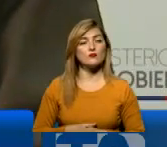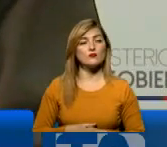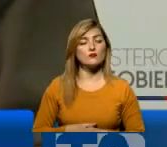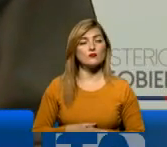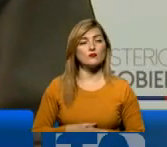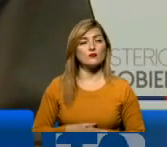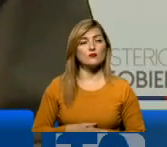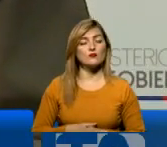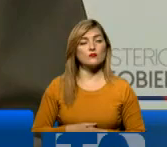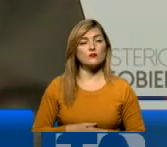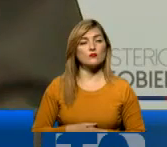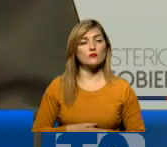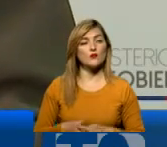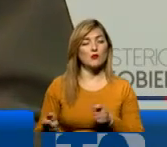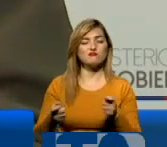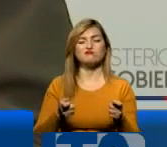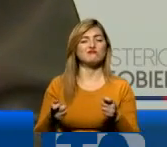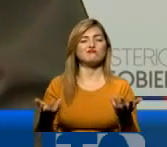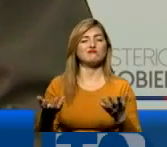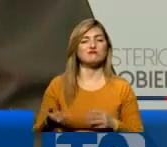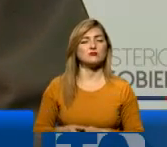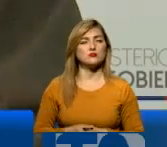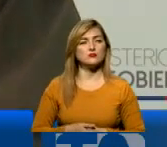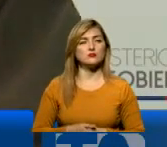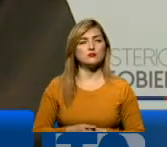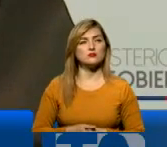presumimos que durante el forcejeo es posible que hayan